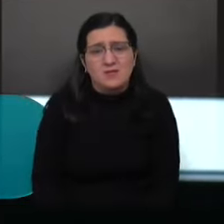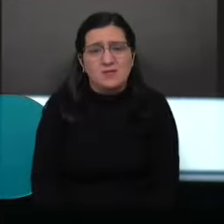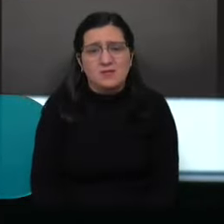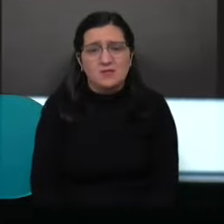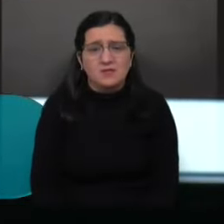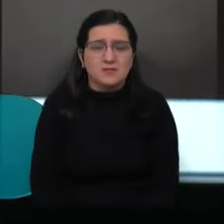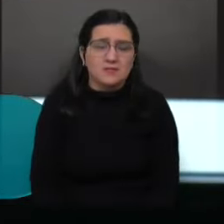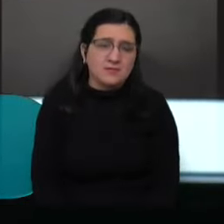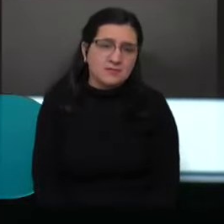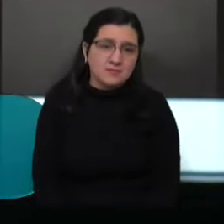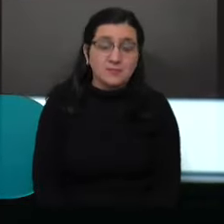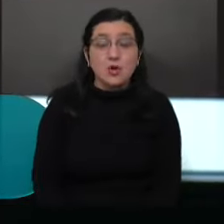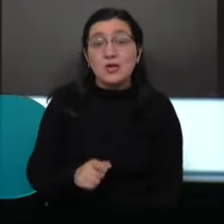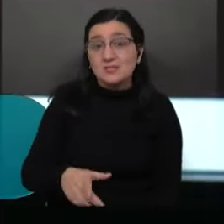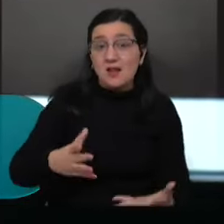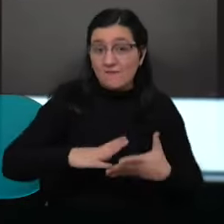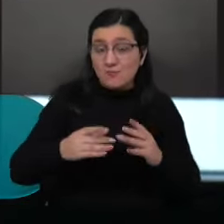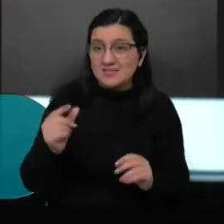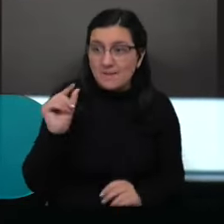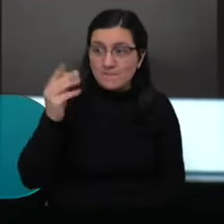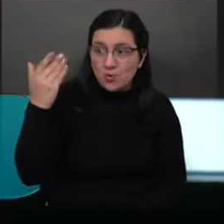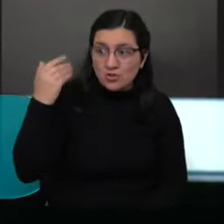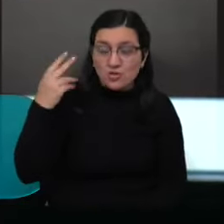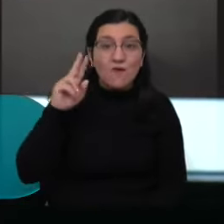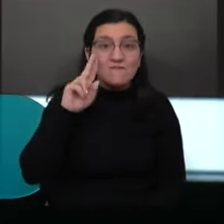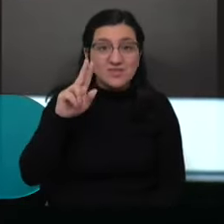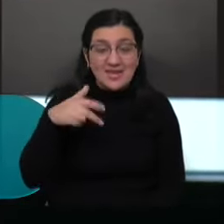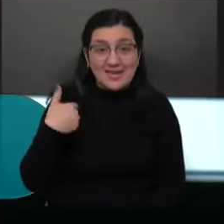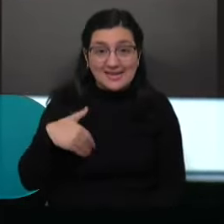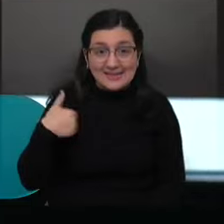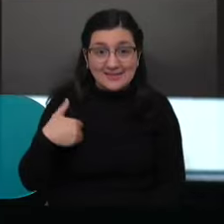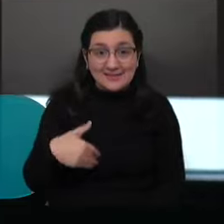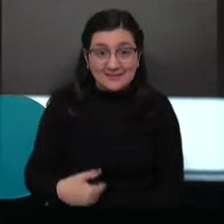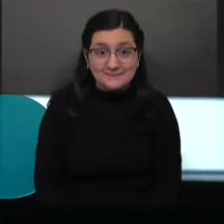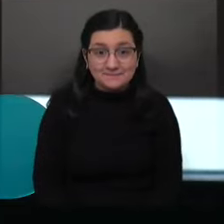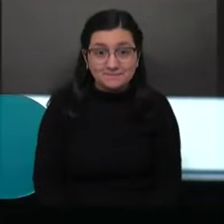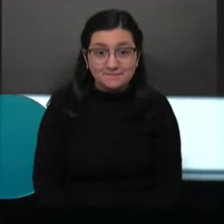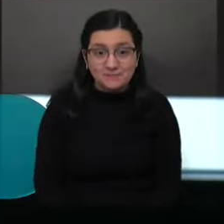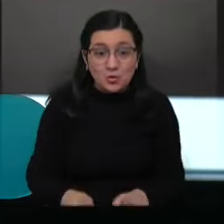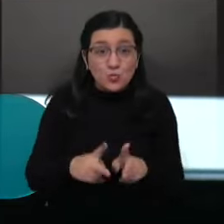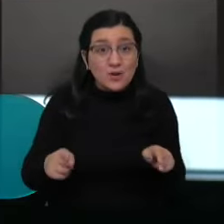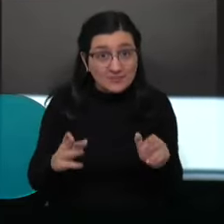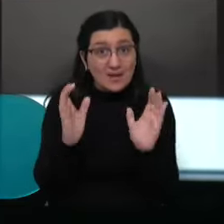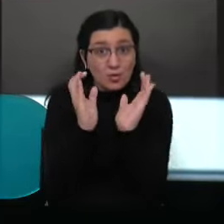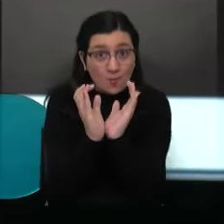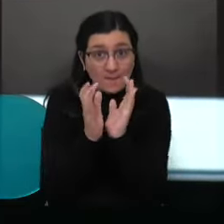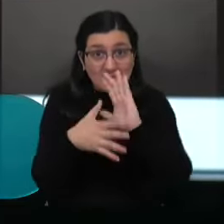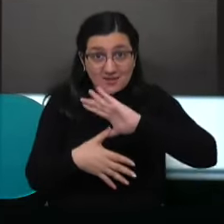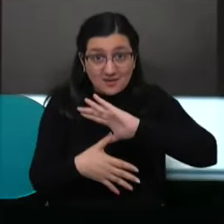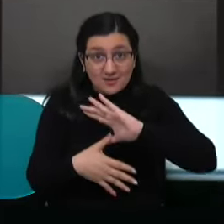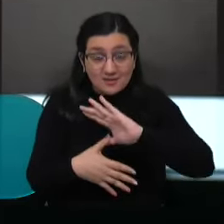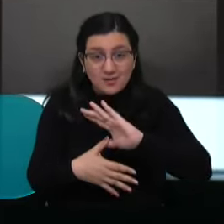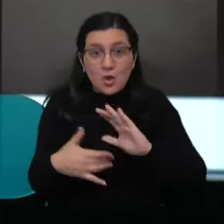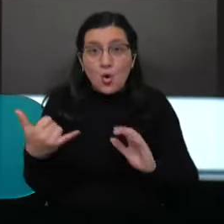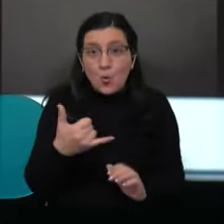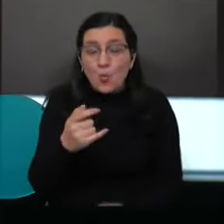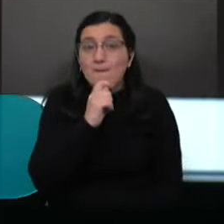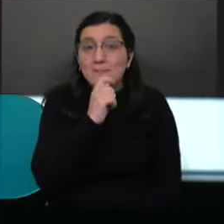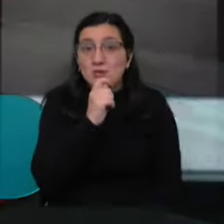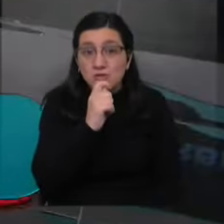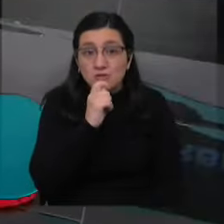sea pero es la forma hace poco vi en Argentina durante la copa hubo un periodista que